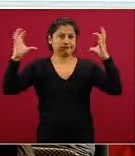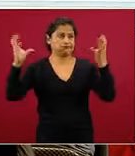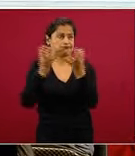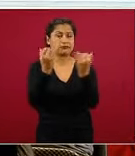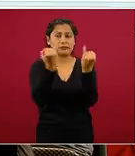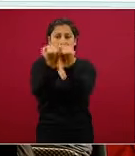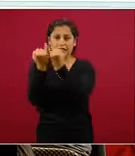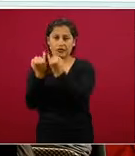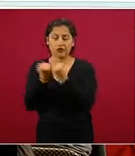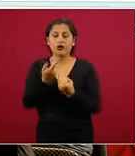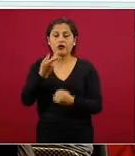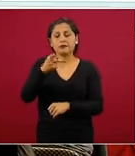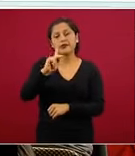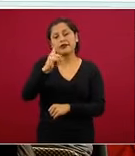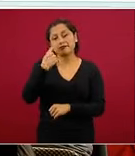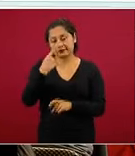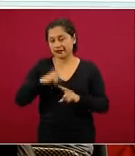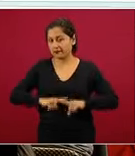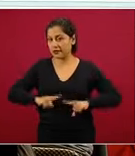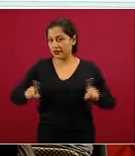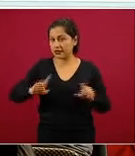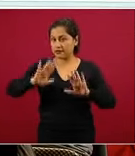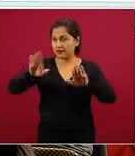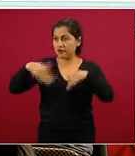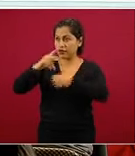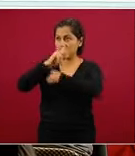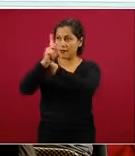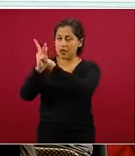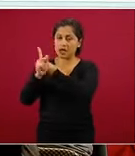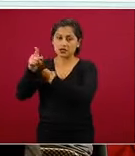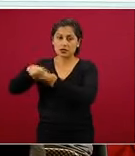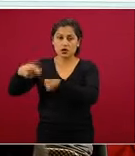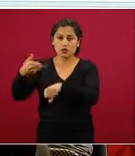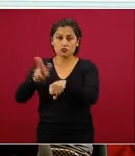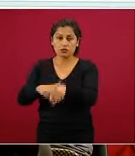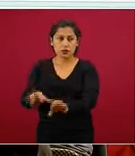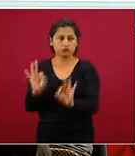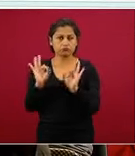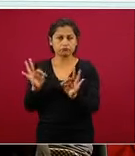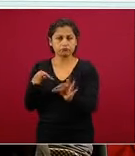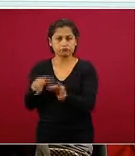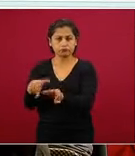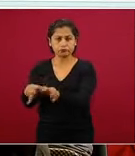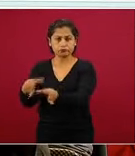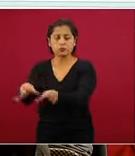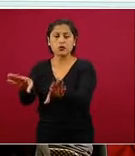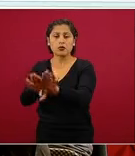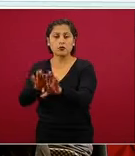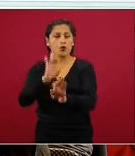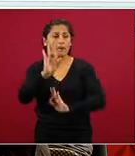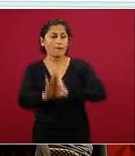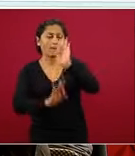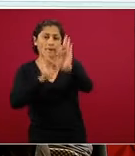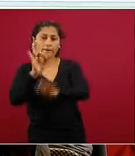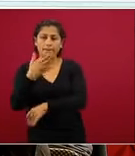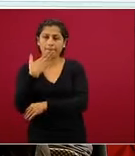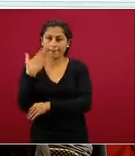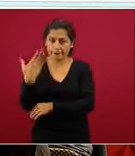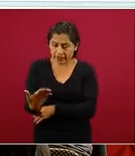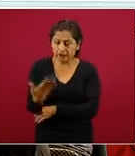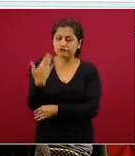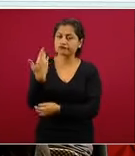salud de los países han, en algunos casos, logrado enfrentar esta situación, brindando atención médica, sobre todo